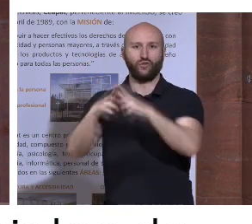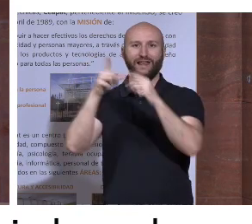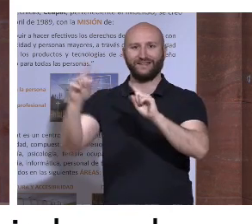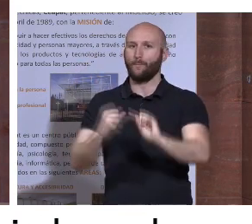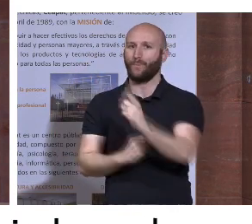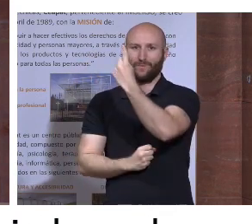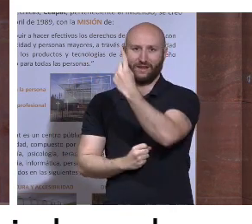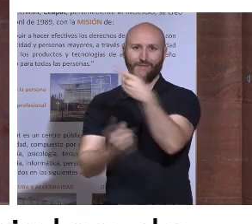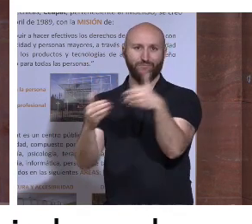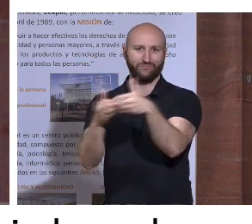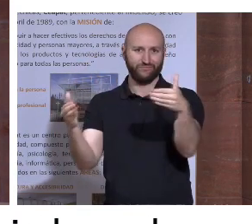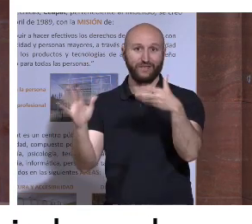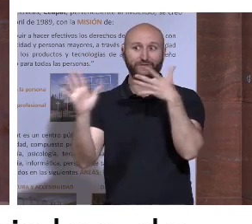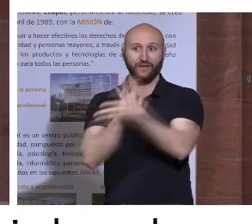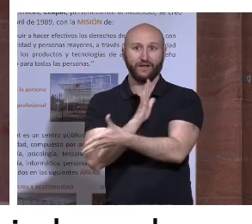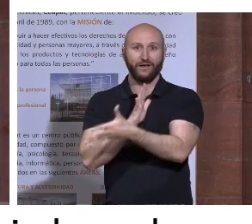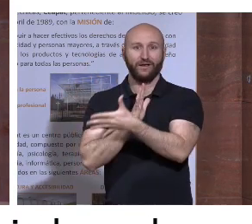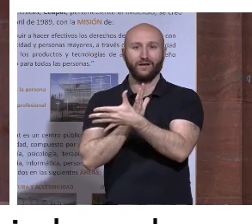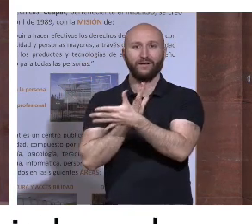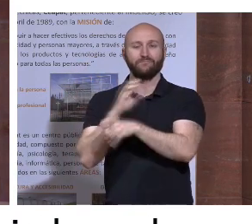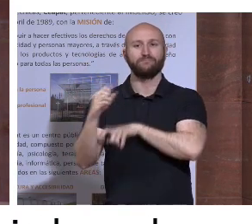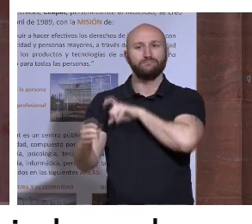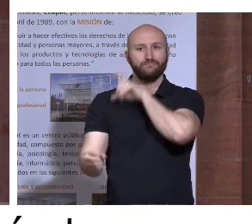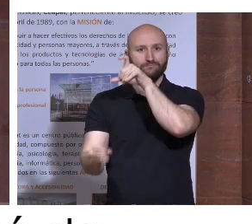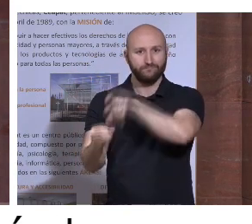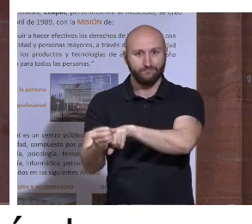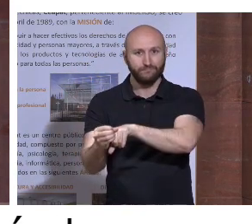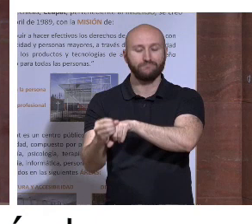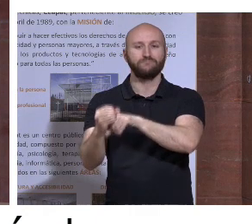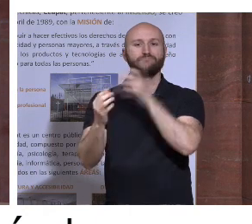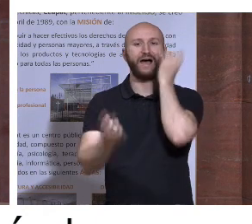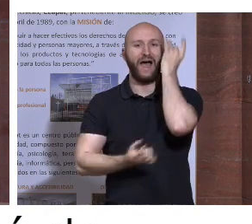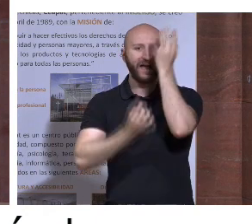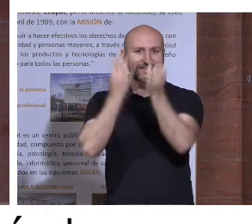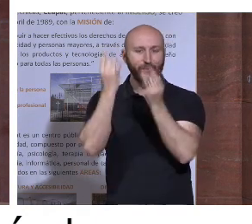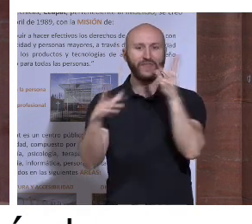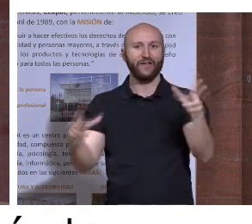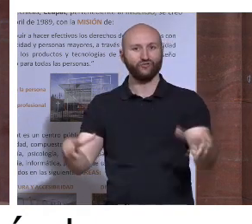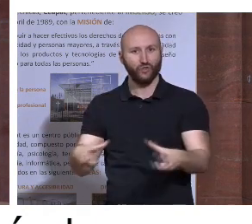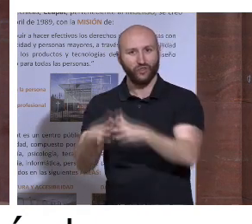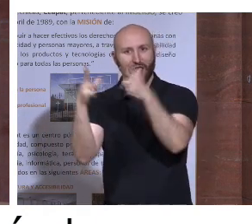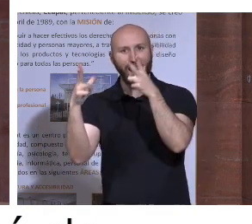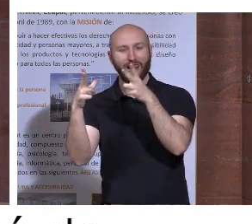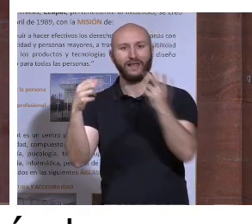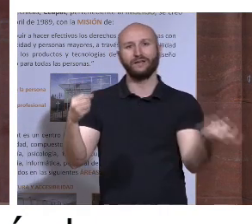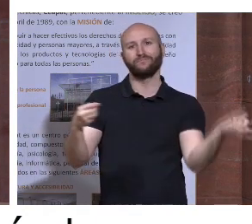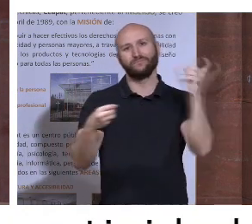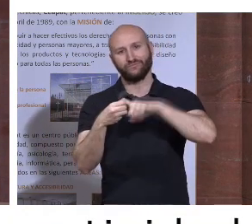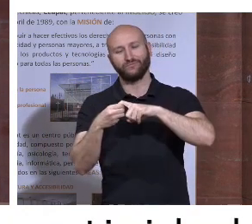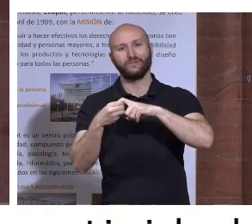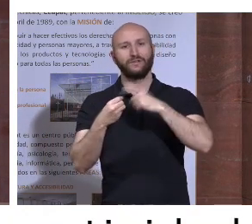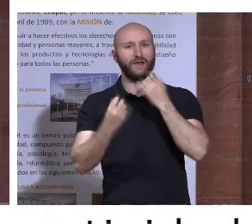significó de incorporar la actividad social a la actividad política